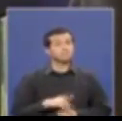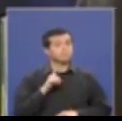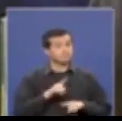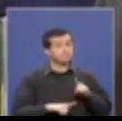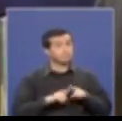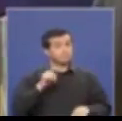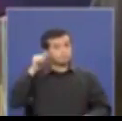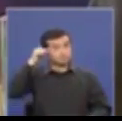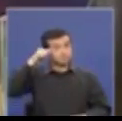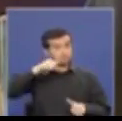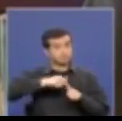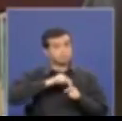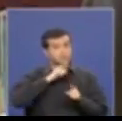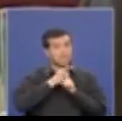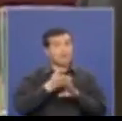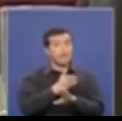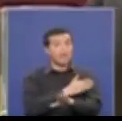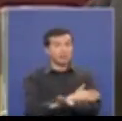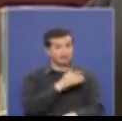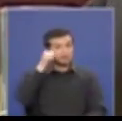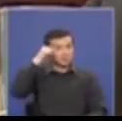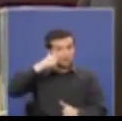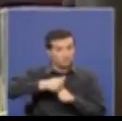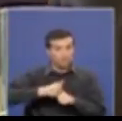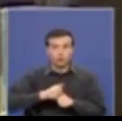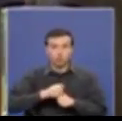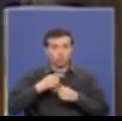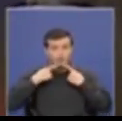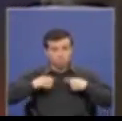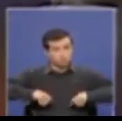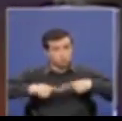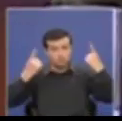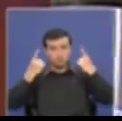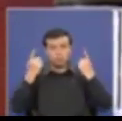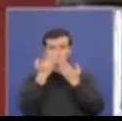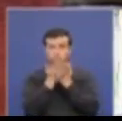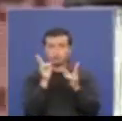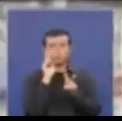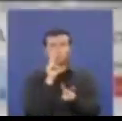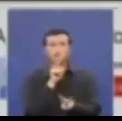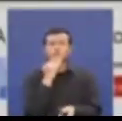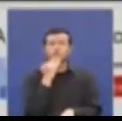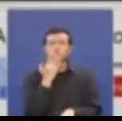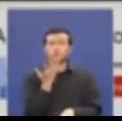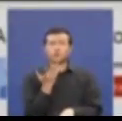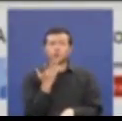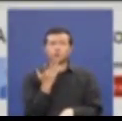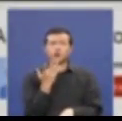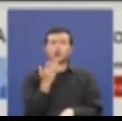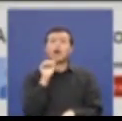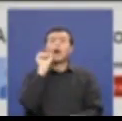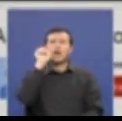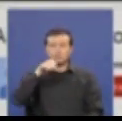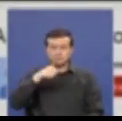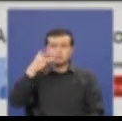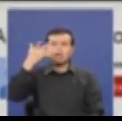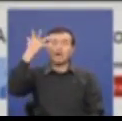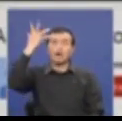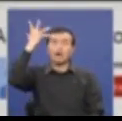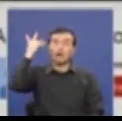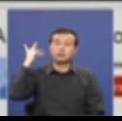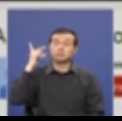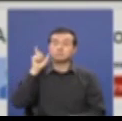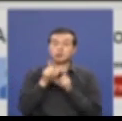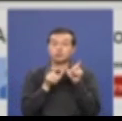Compañeros, prohibido olvidar. Así se repartió el país, ¿y vieron? Esto es público. Está, nosotros lo encontramos. Así era como se repartía